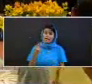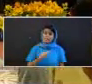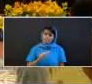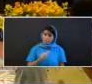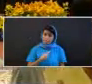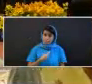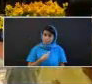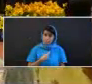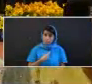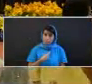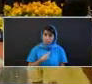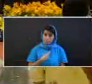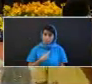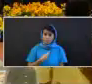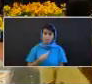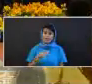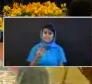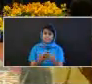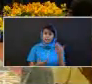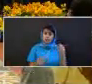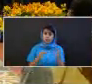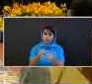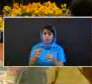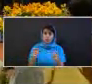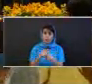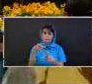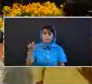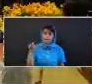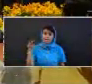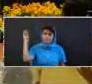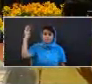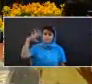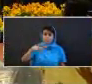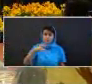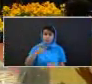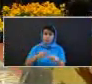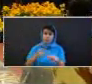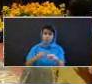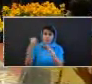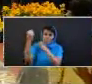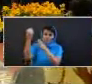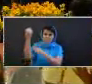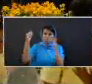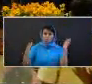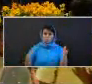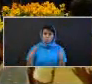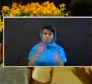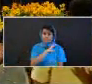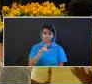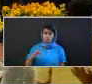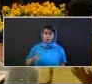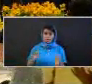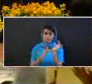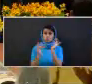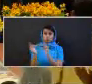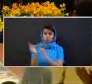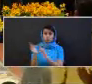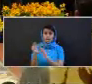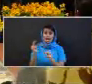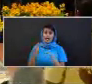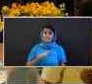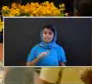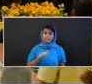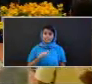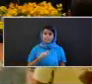pueblo, Señor, con paz, con bendición, Padre, en el nombre poderoso de Cristo Jesús. Asimismo, están